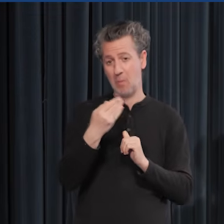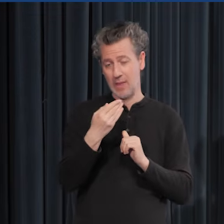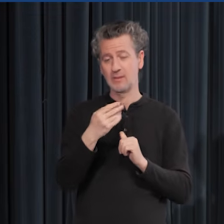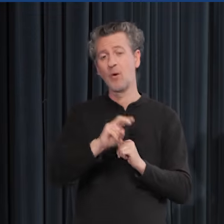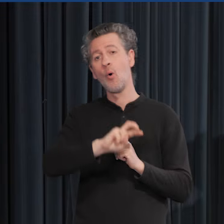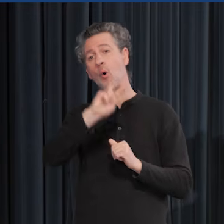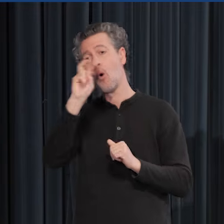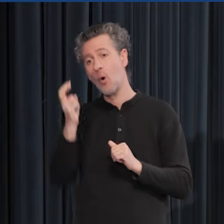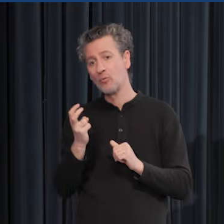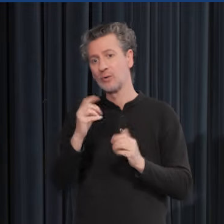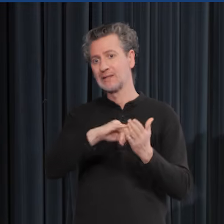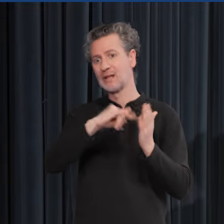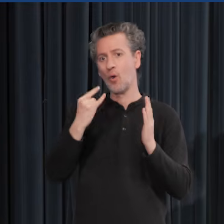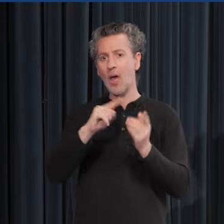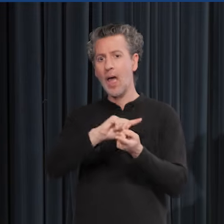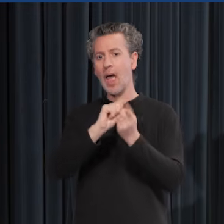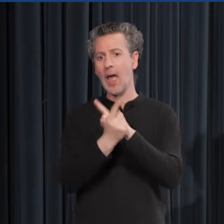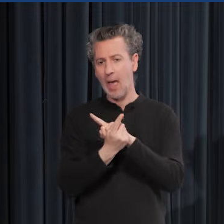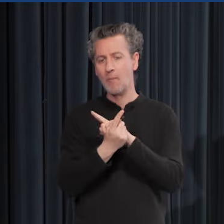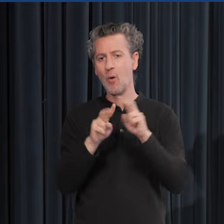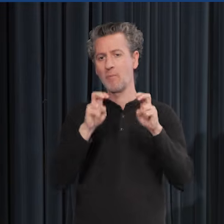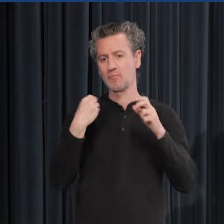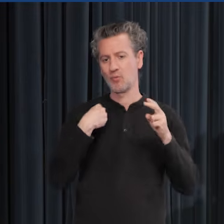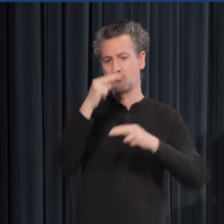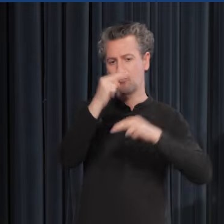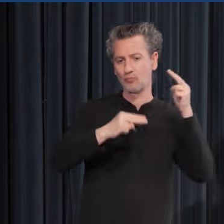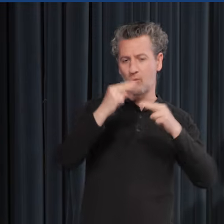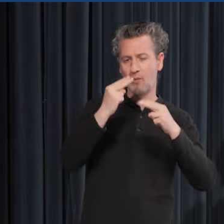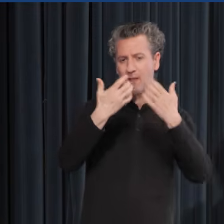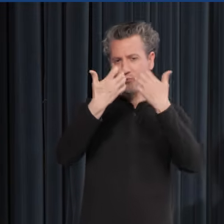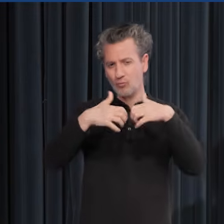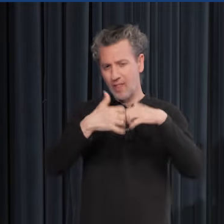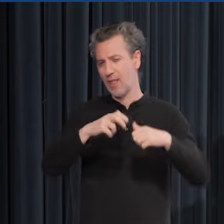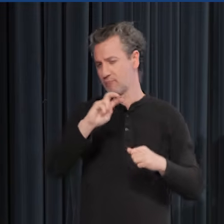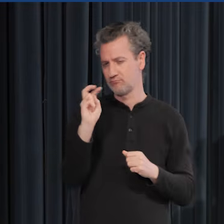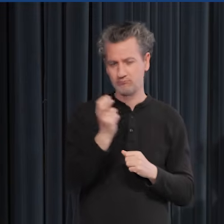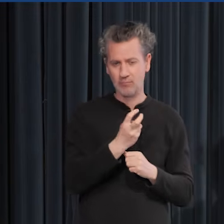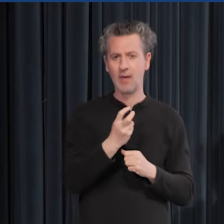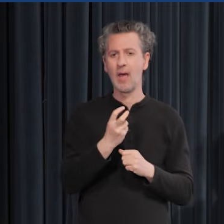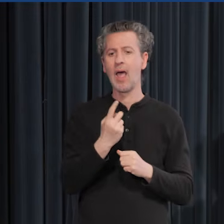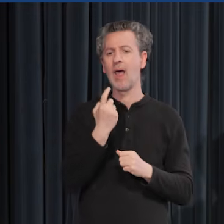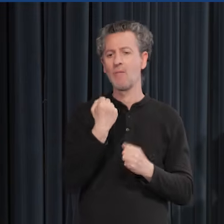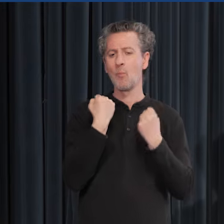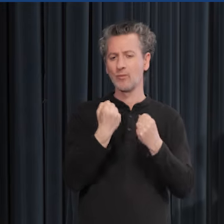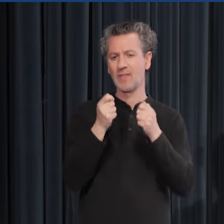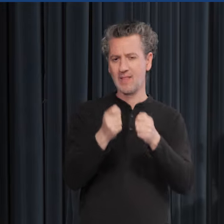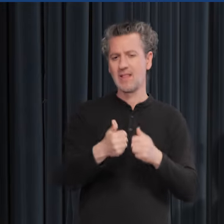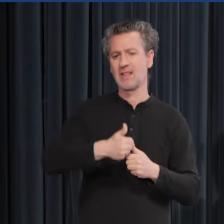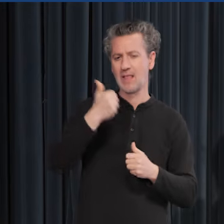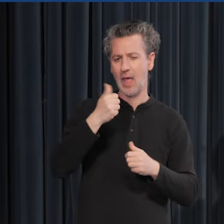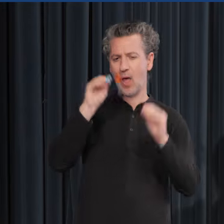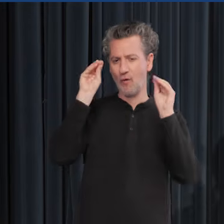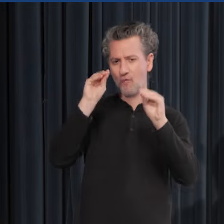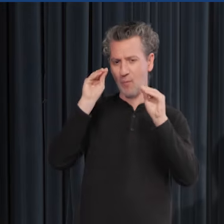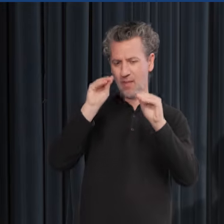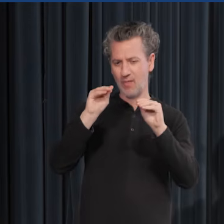otros cambios tecnológicos que están entrando en el sector, como la construcción industrializada y demás, tenemos que potenciar que haya más formación